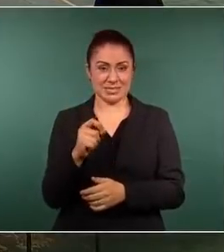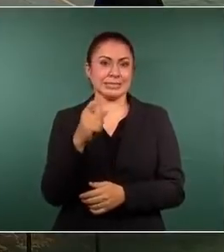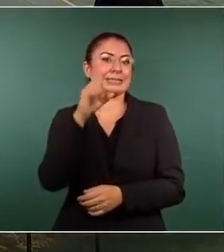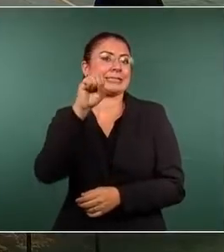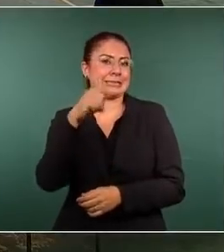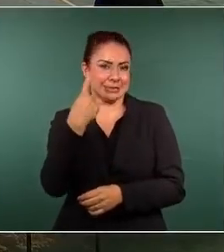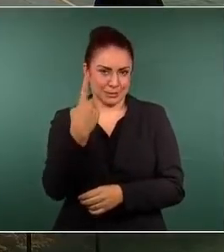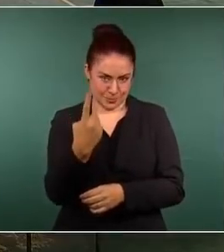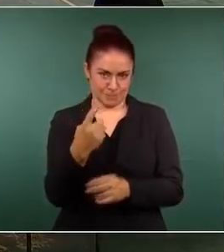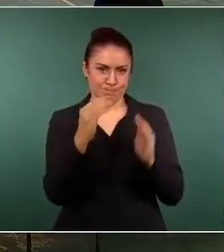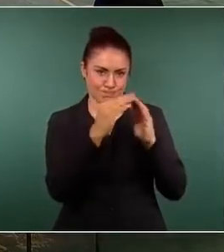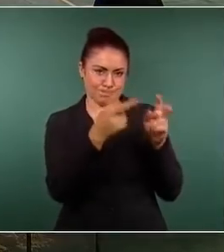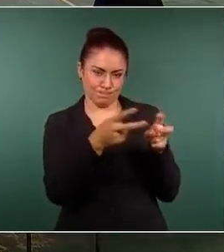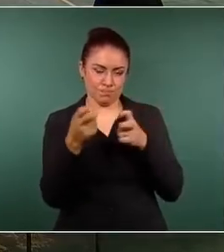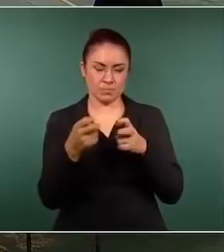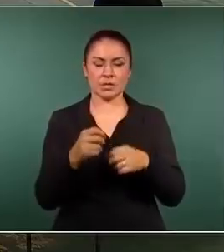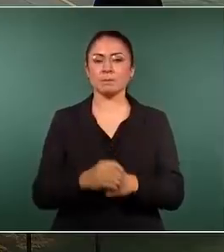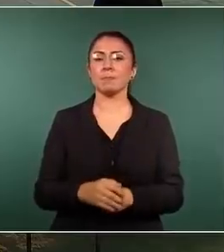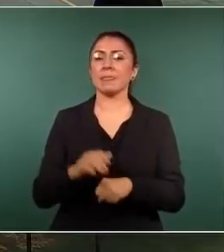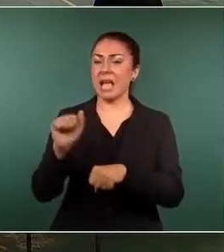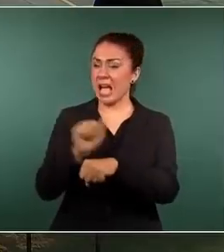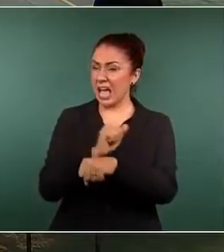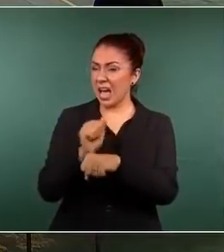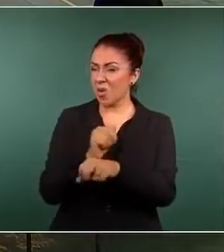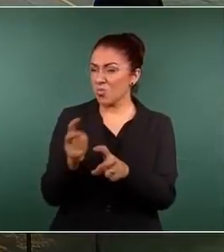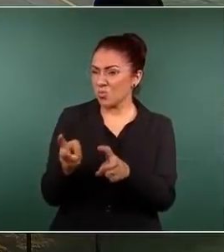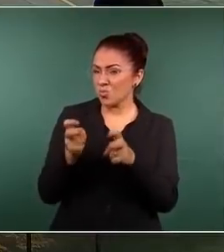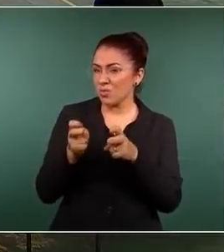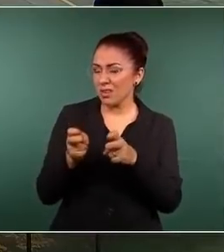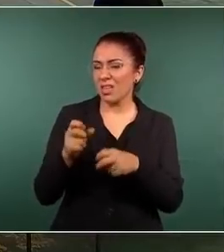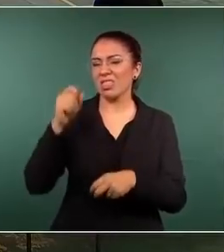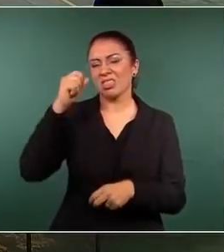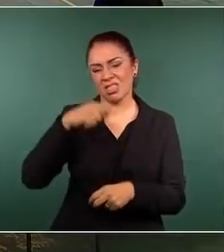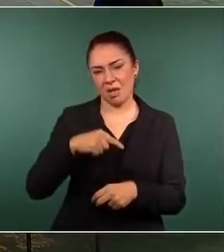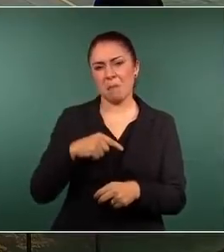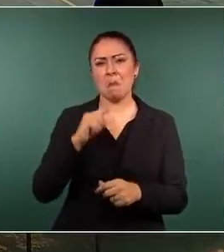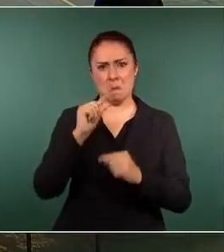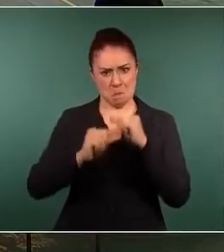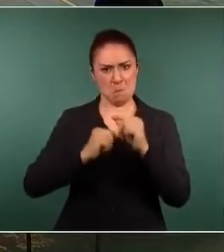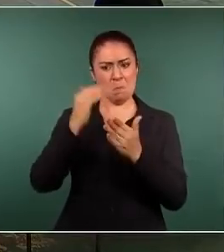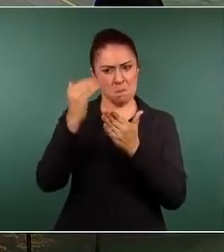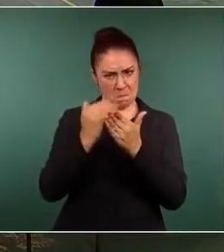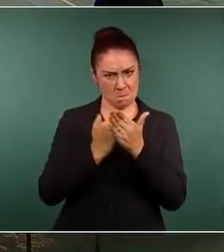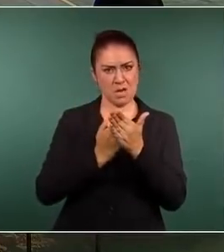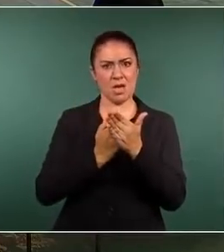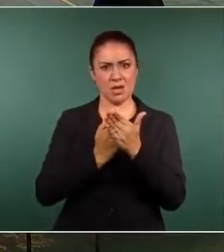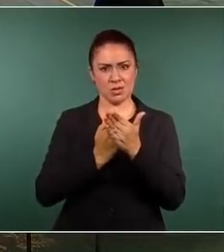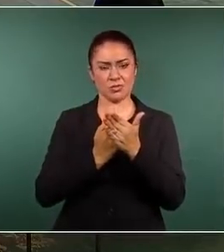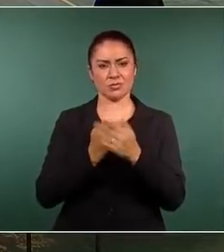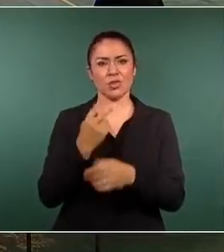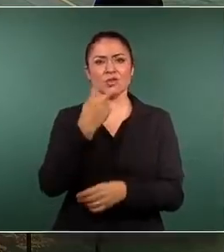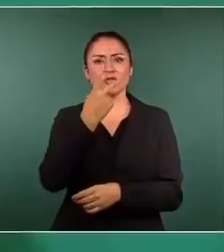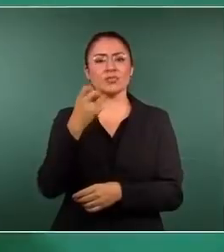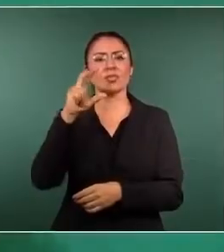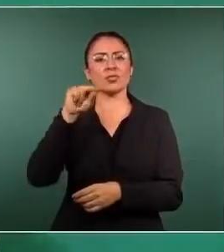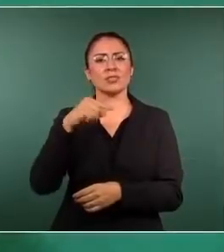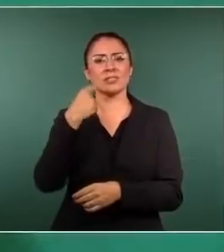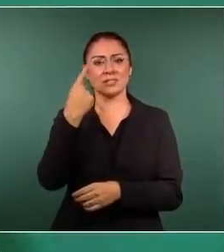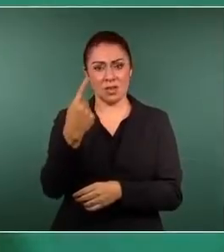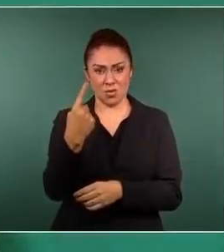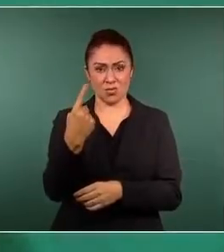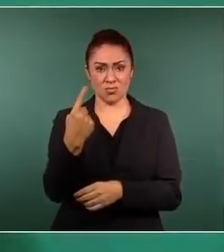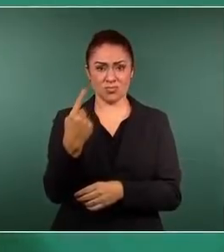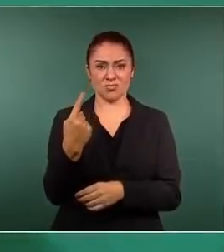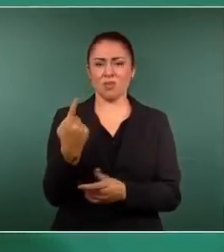el robo a vehículos también con una tendencia hacia la baja con 281 eventos en el año